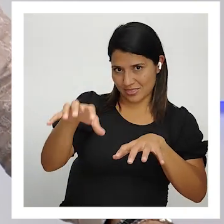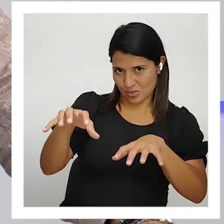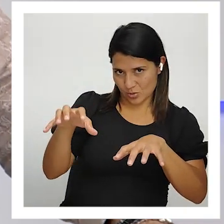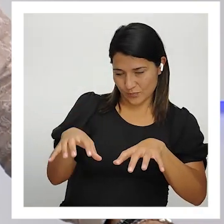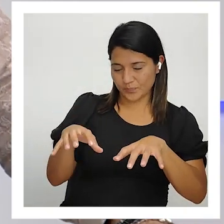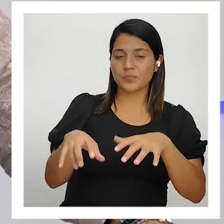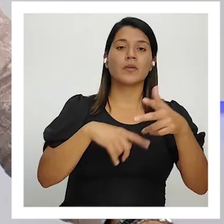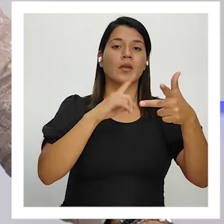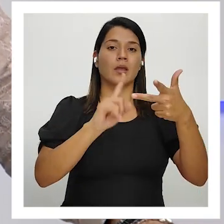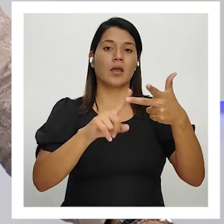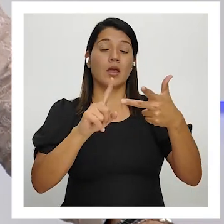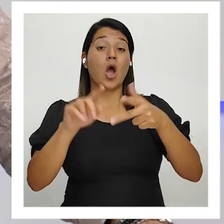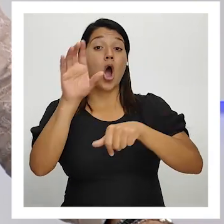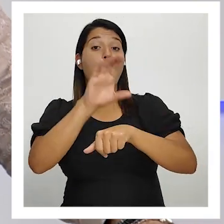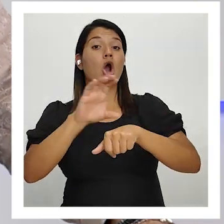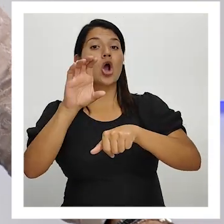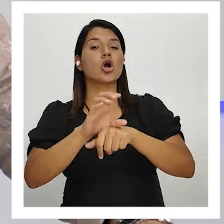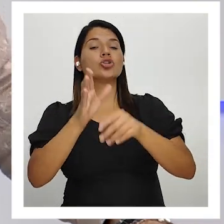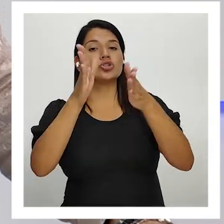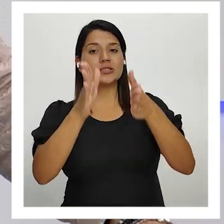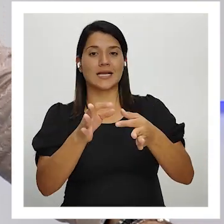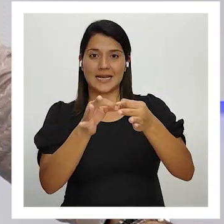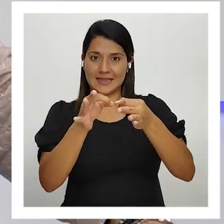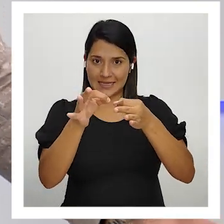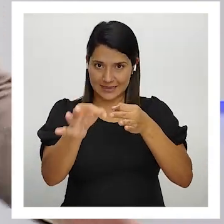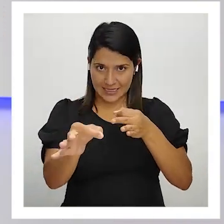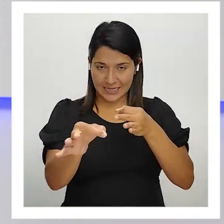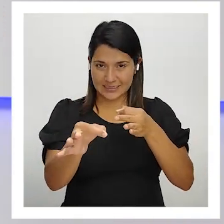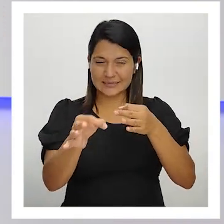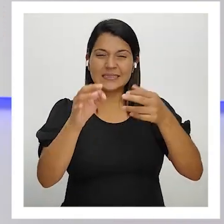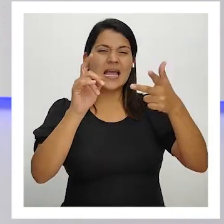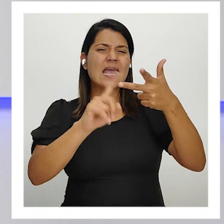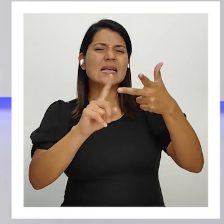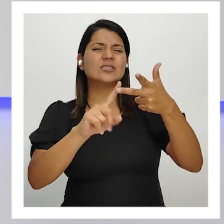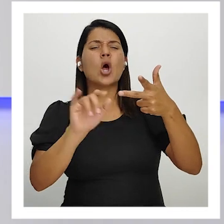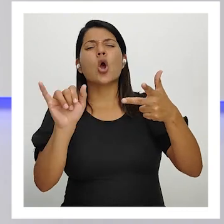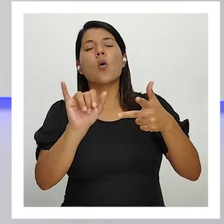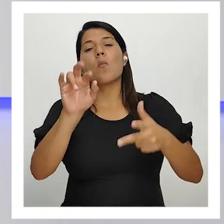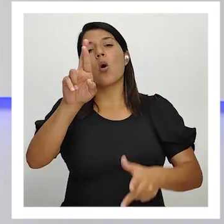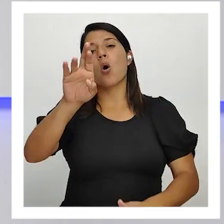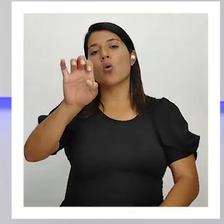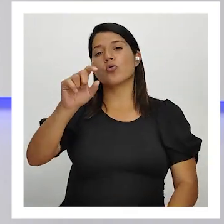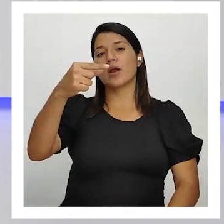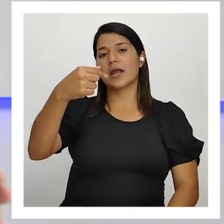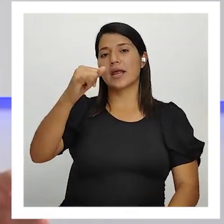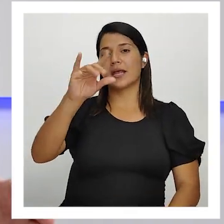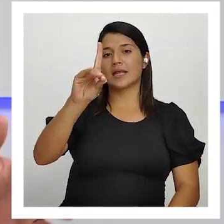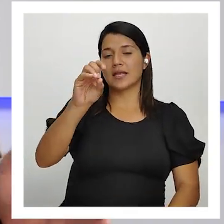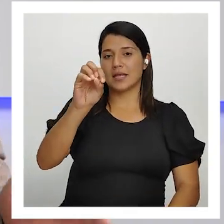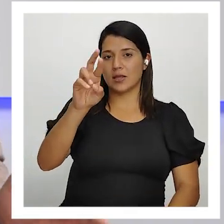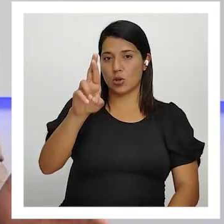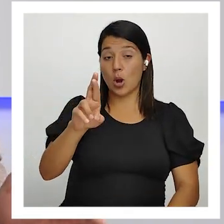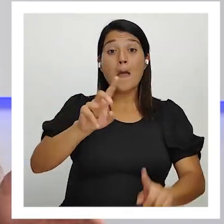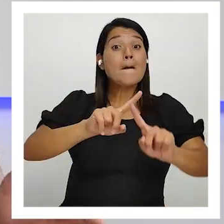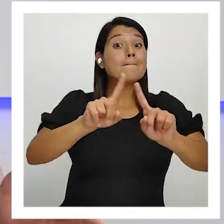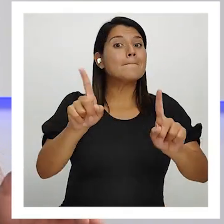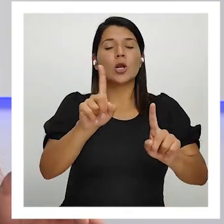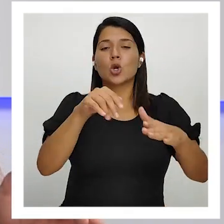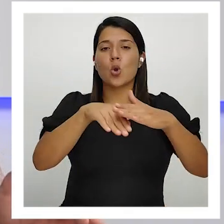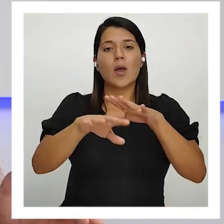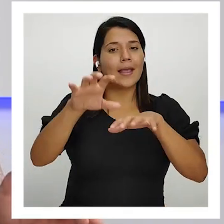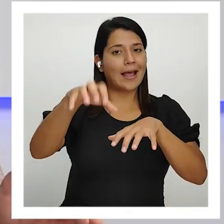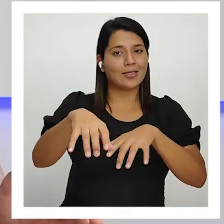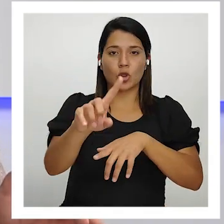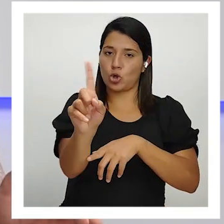de distrito, que son como los regidores, para simplificar, pero no del cantón, sino de cada uno